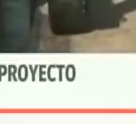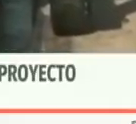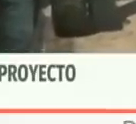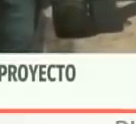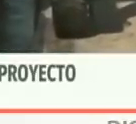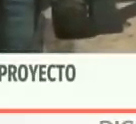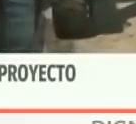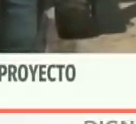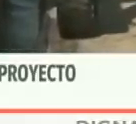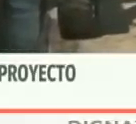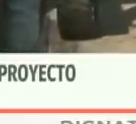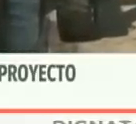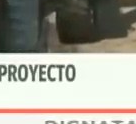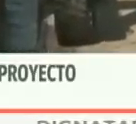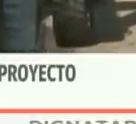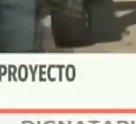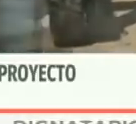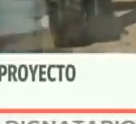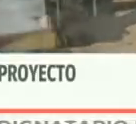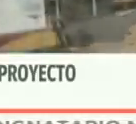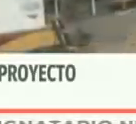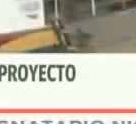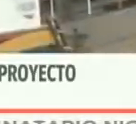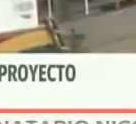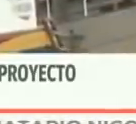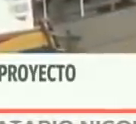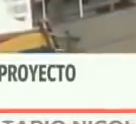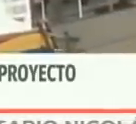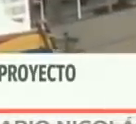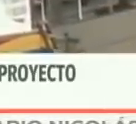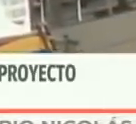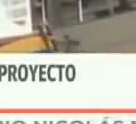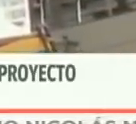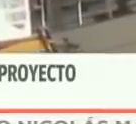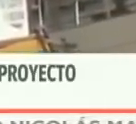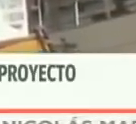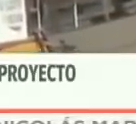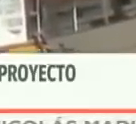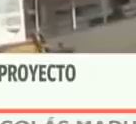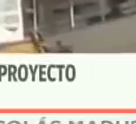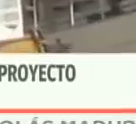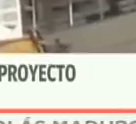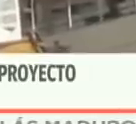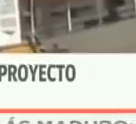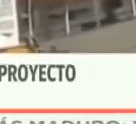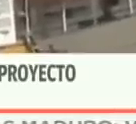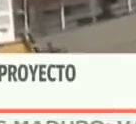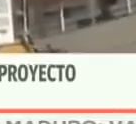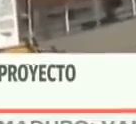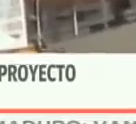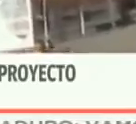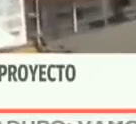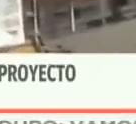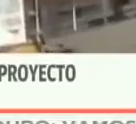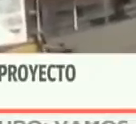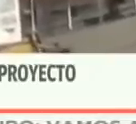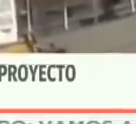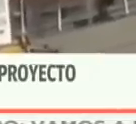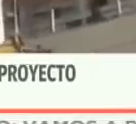agua dos embarcaciones, la embarcación tipo monocasco y una embarcación tipo catamarán. La embarcación monocasco va a cubrir la